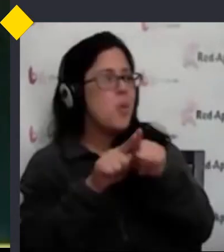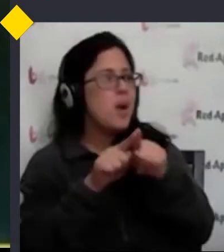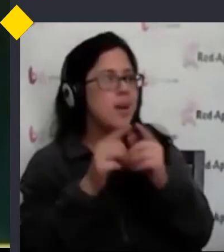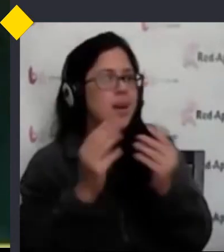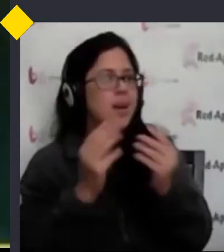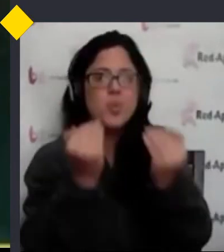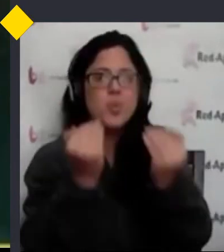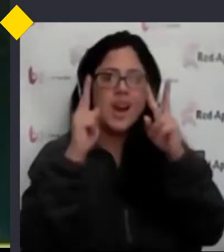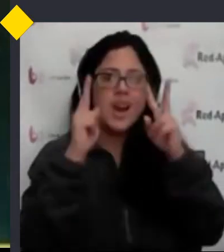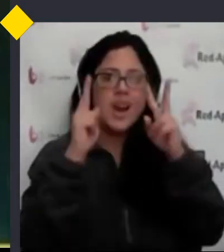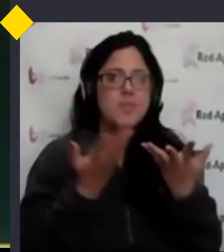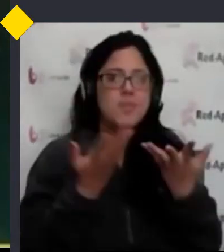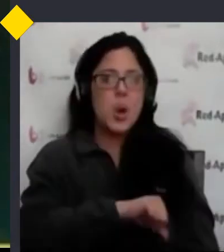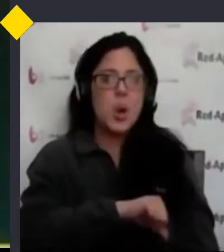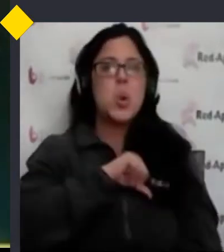de junio,